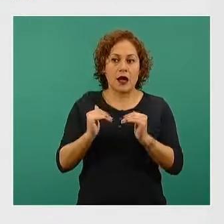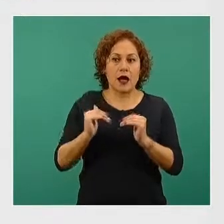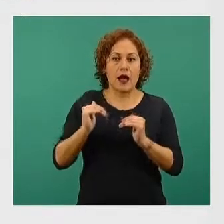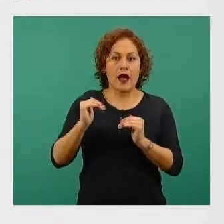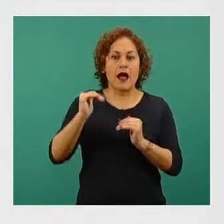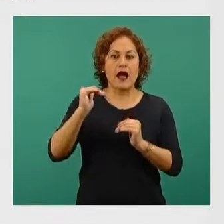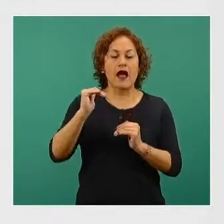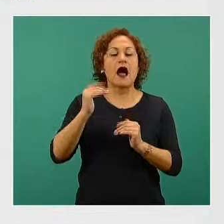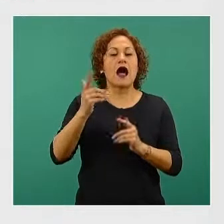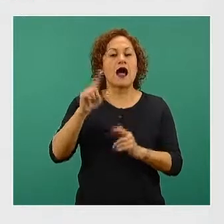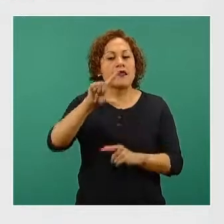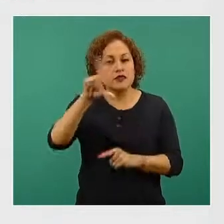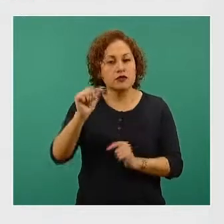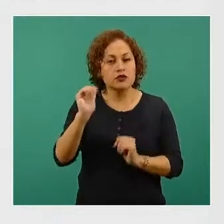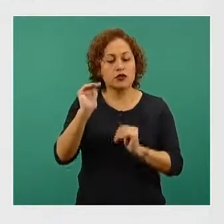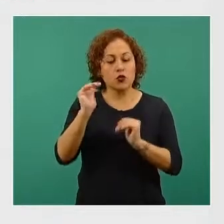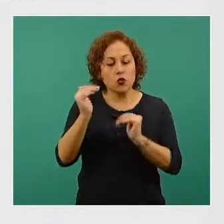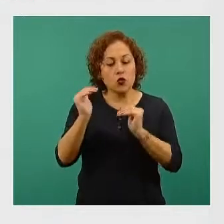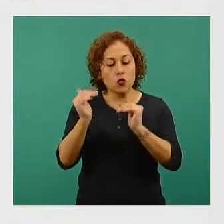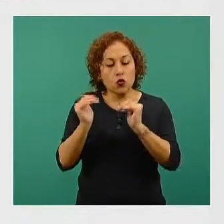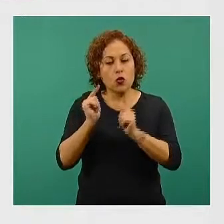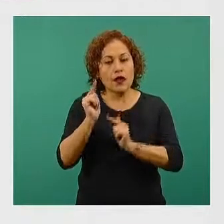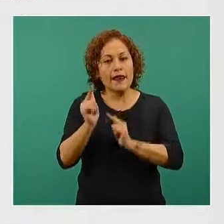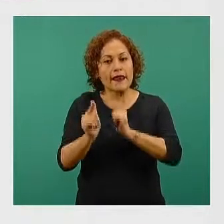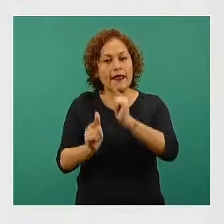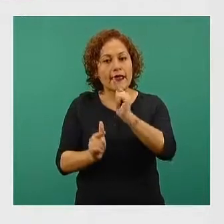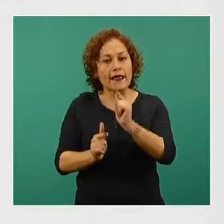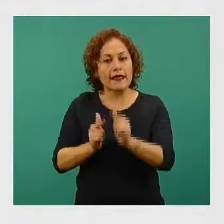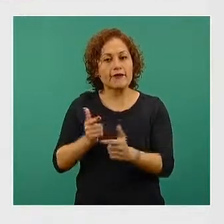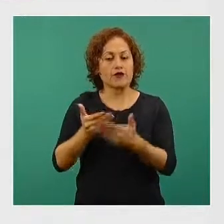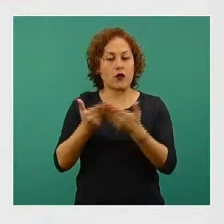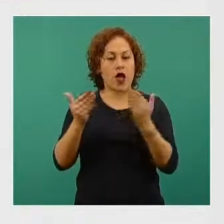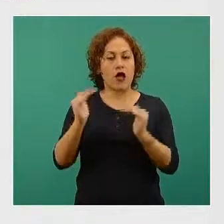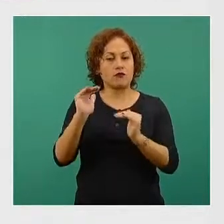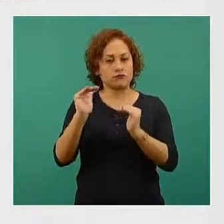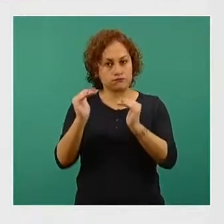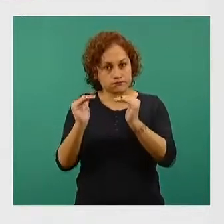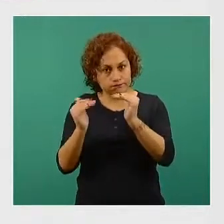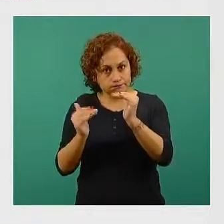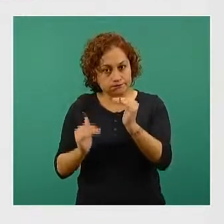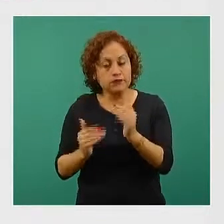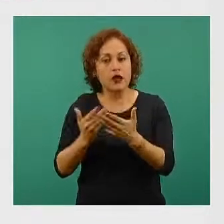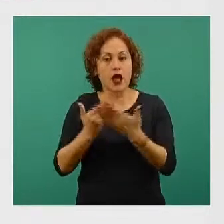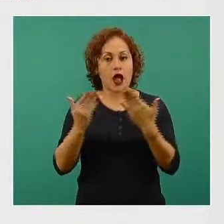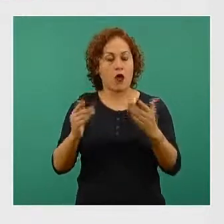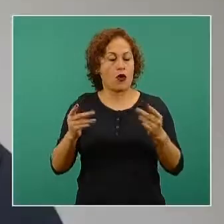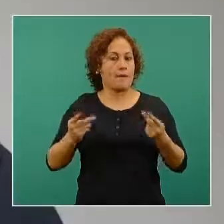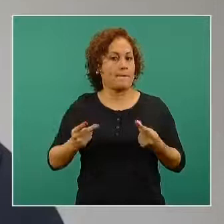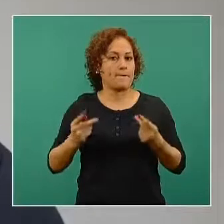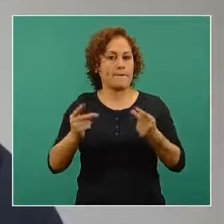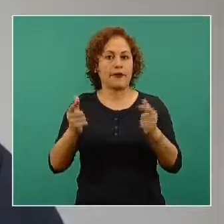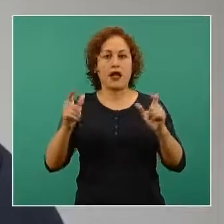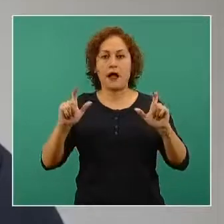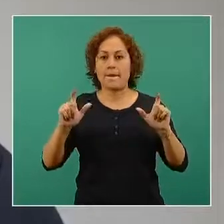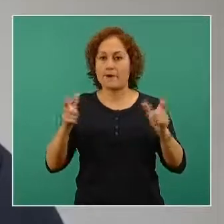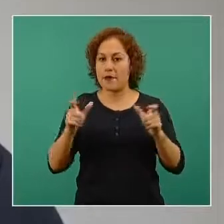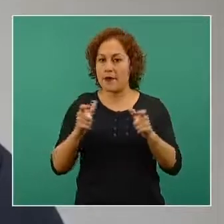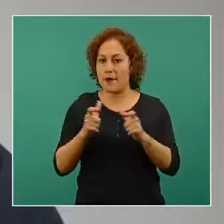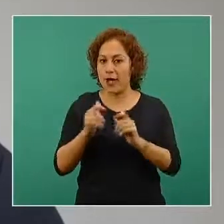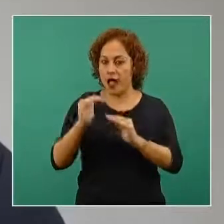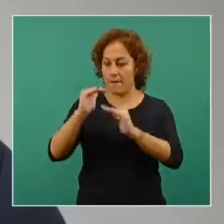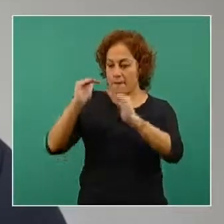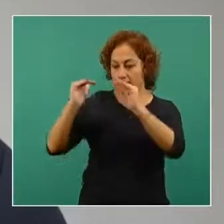en las últimas semanas. Podemos ver unas disminuciones bastante aceleradas en función de la caída de la curva en